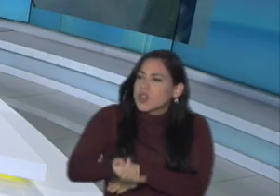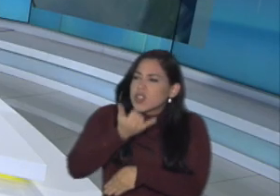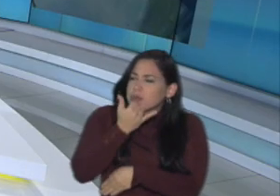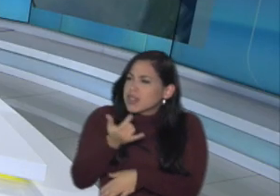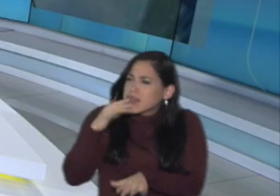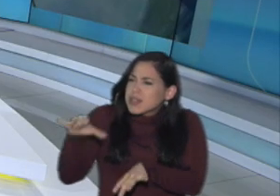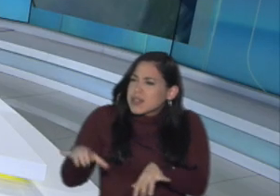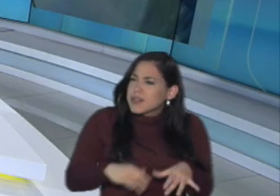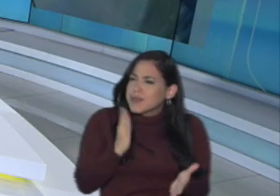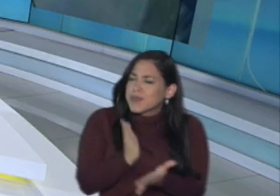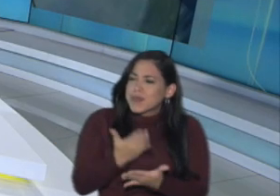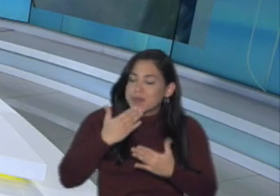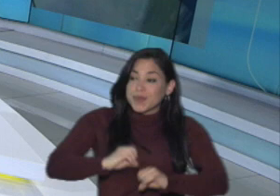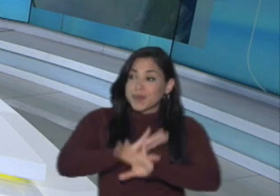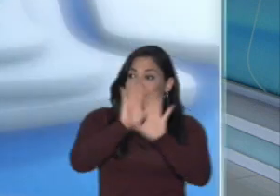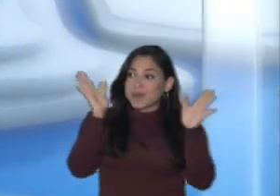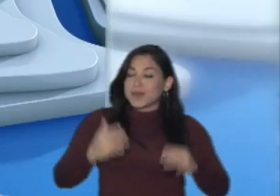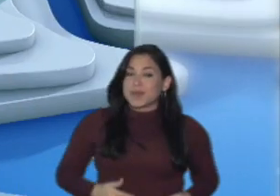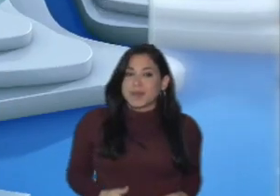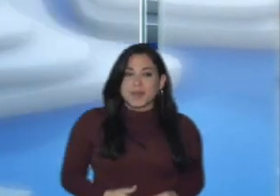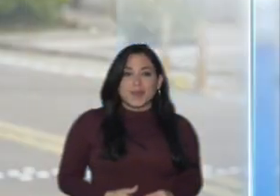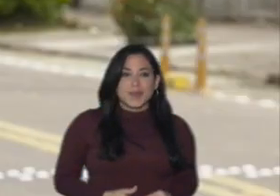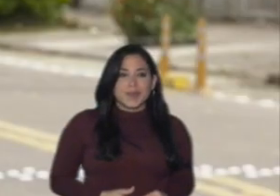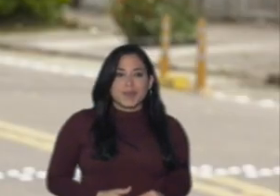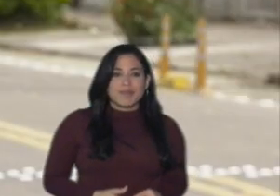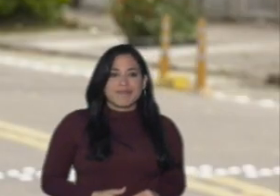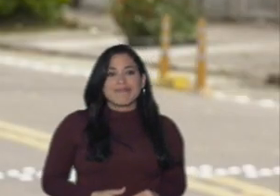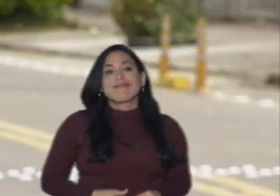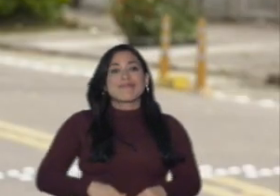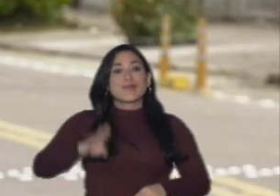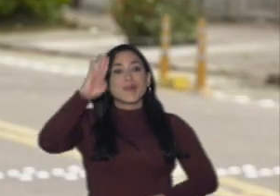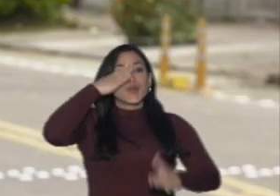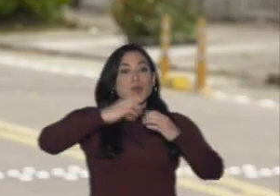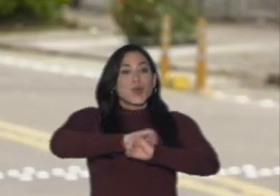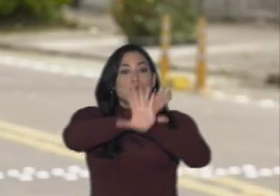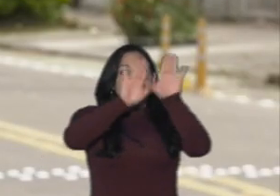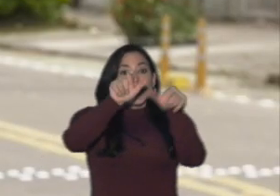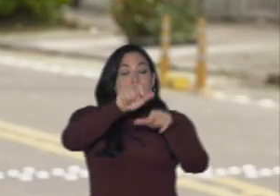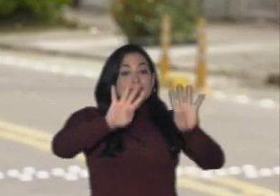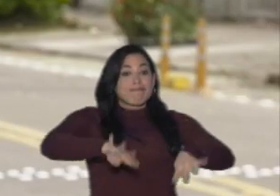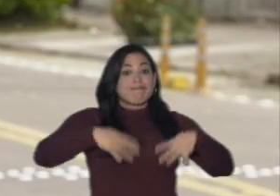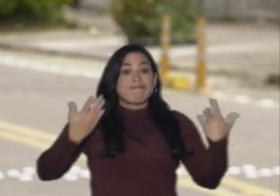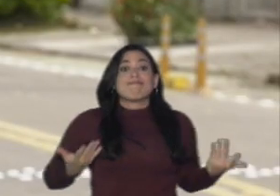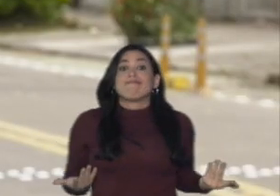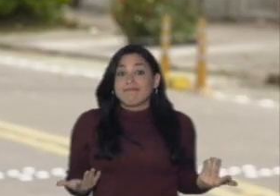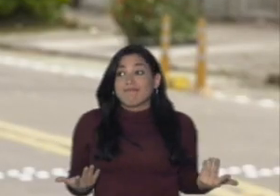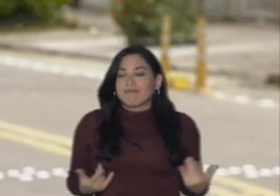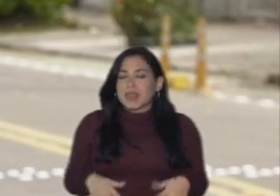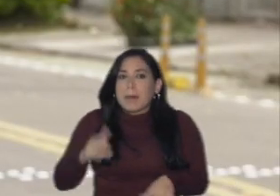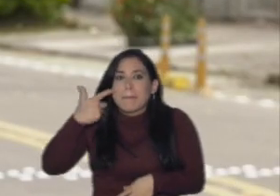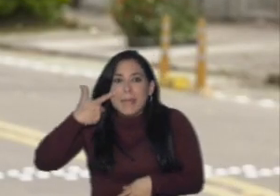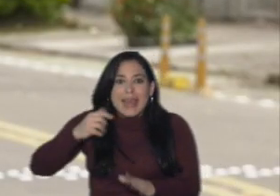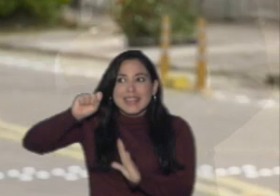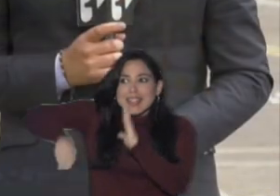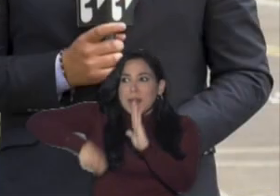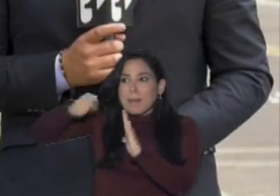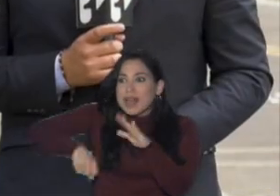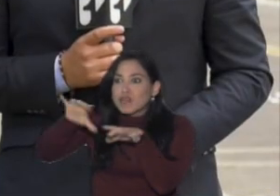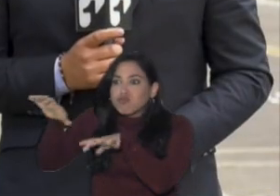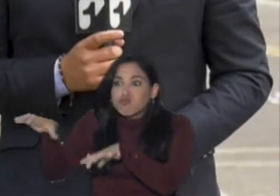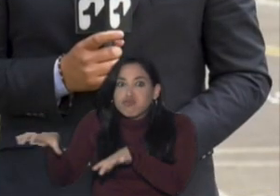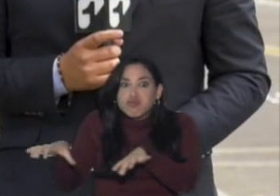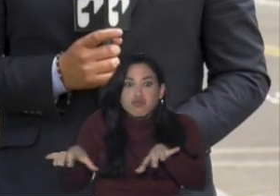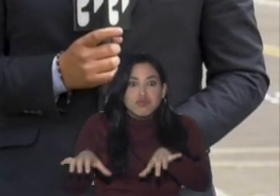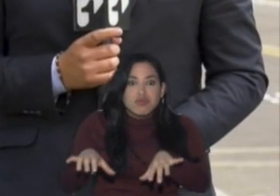¿cómo ocurrieron estos hechos? Buenos días. Luisa y televidentes, buen día. Pues mire, ni en las películas pasa lo que sucede